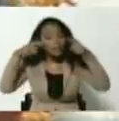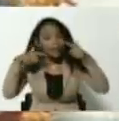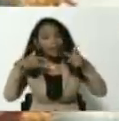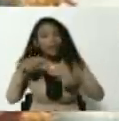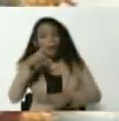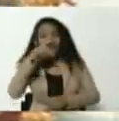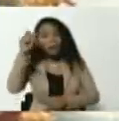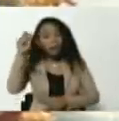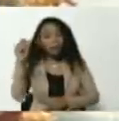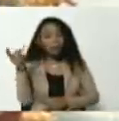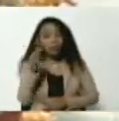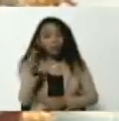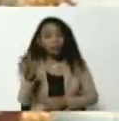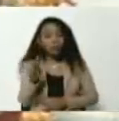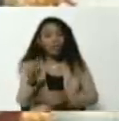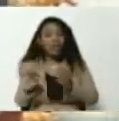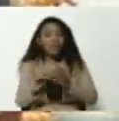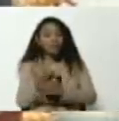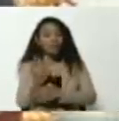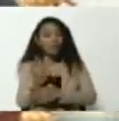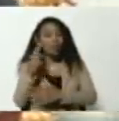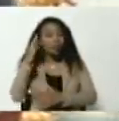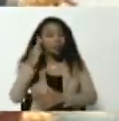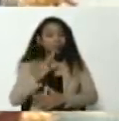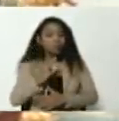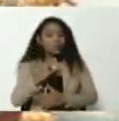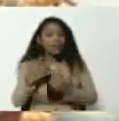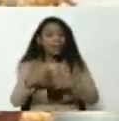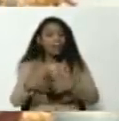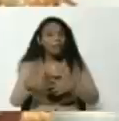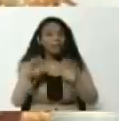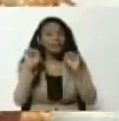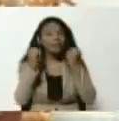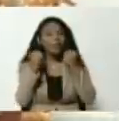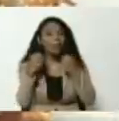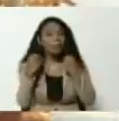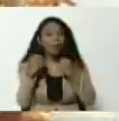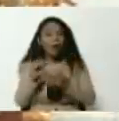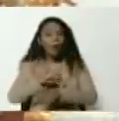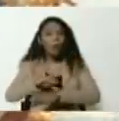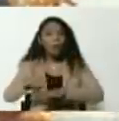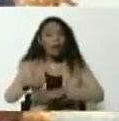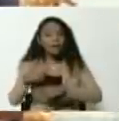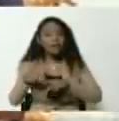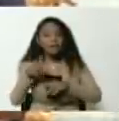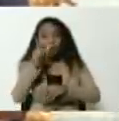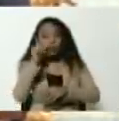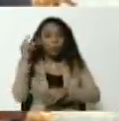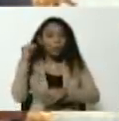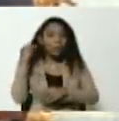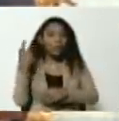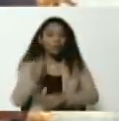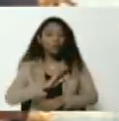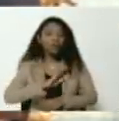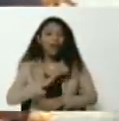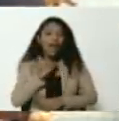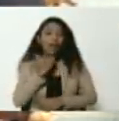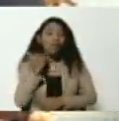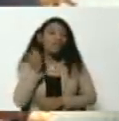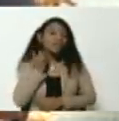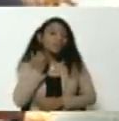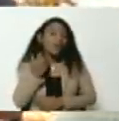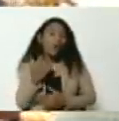Nicolás Maduro, de la Fundación Simón Bolívar, de la empresa Citgo, para operar a niñas y a niños que tuvieran algún tipo de